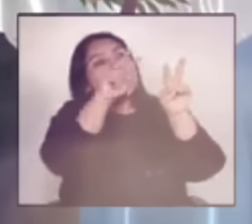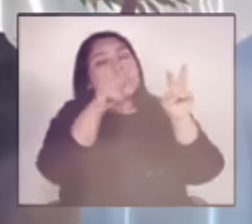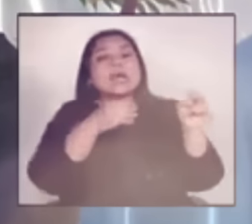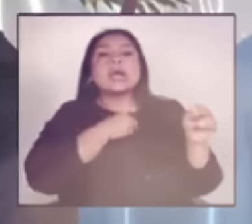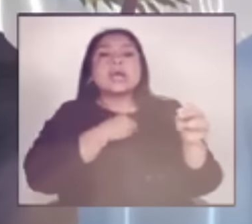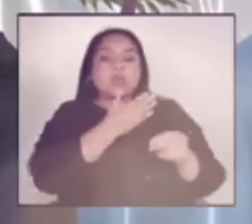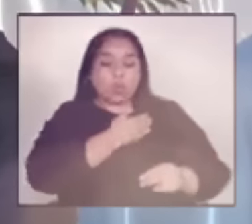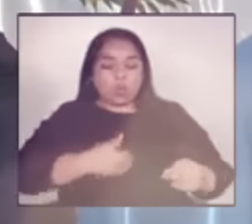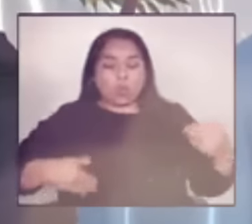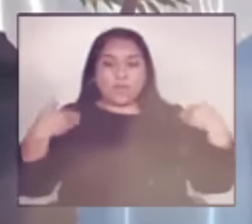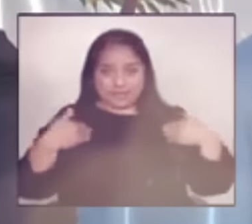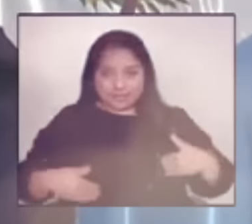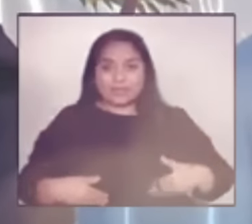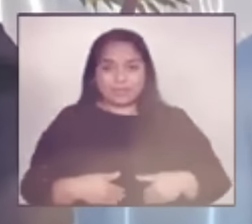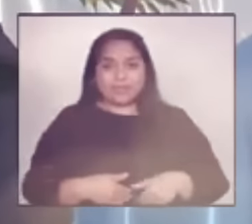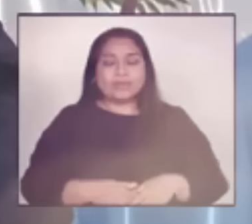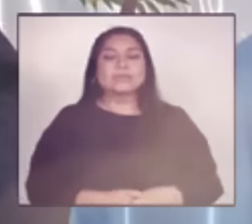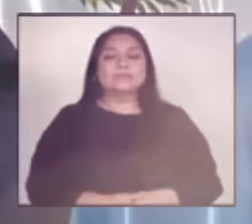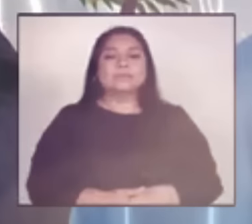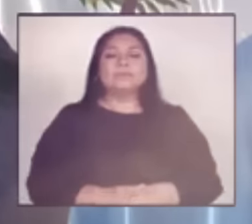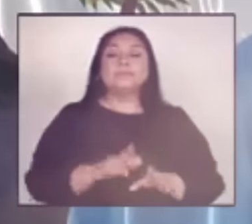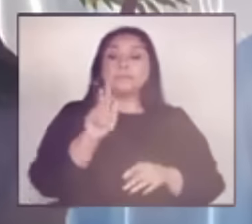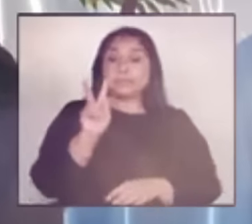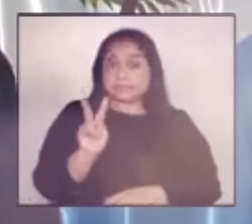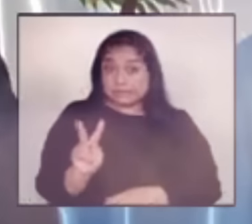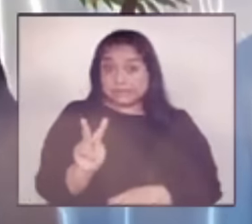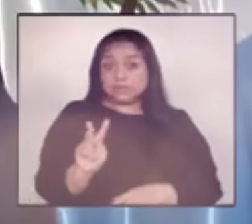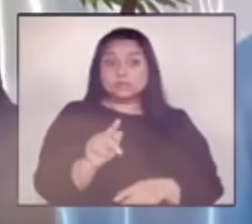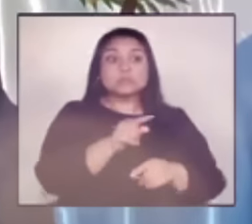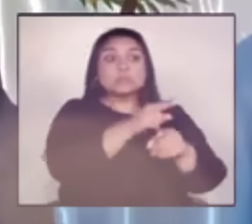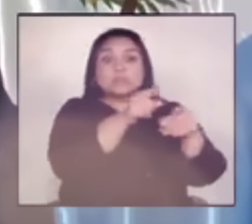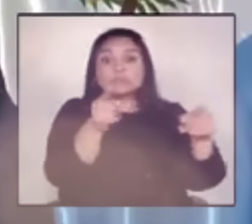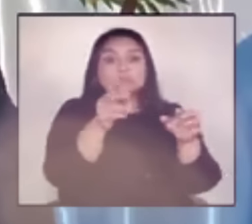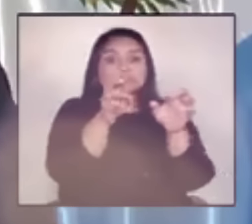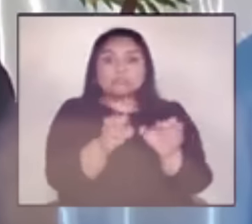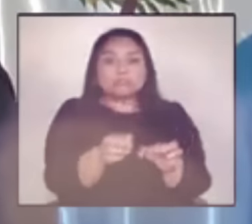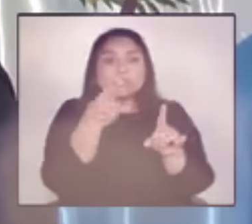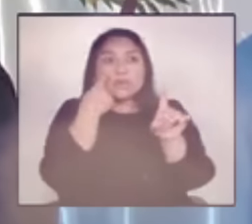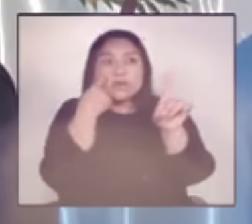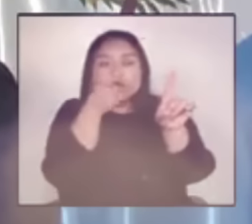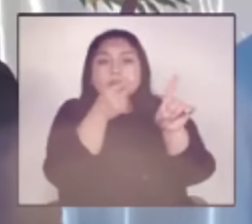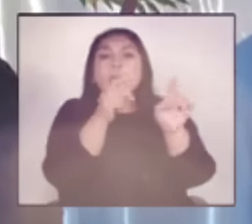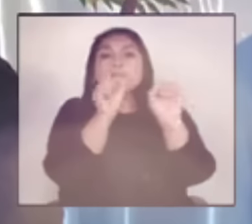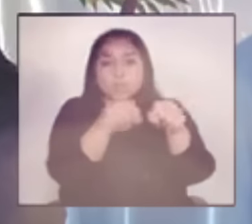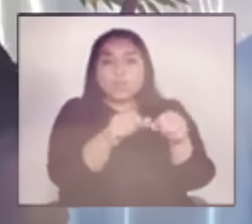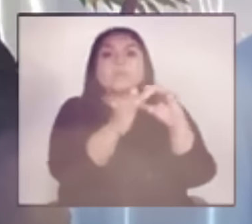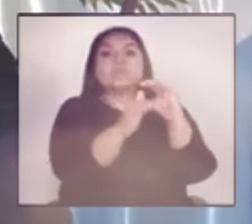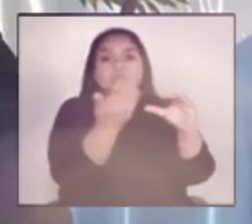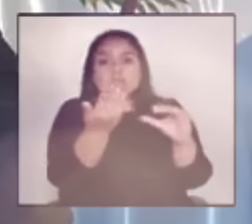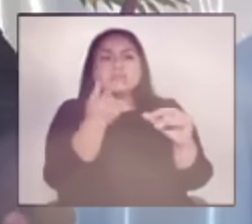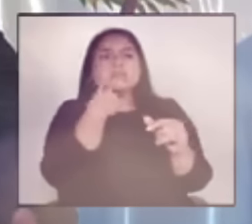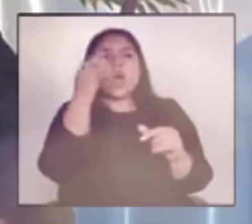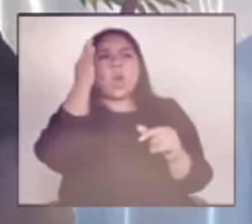a este cargo. Y cualquier persona podrá enviar objeciones